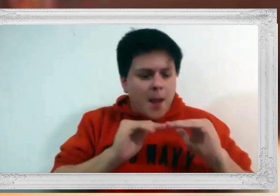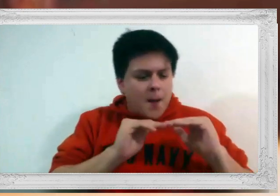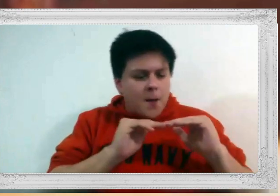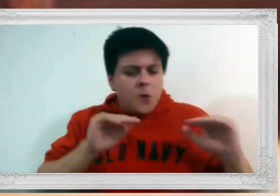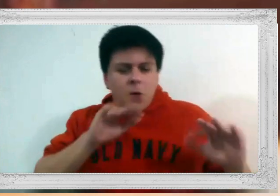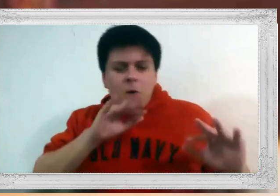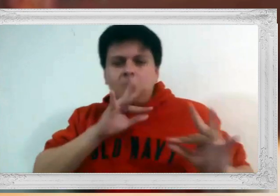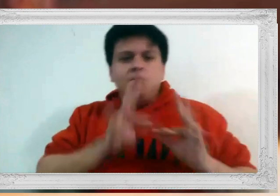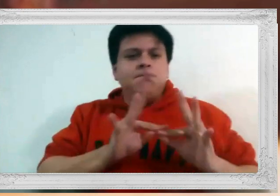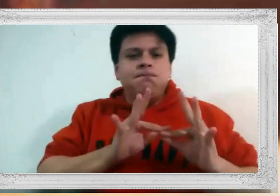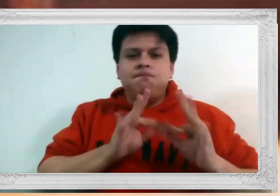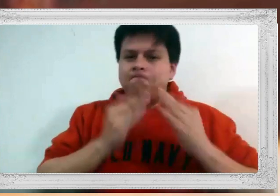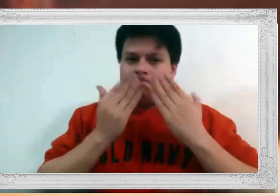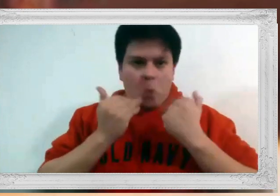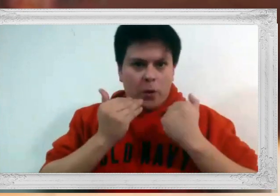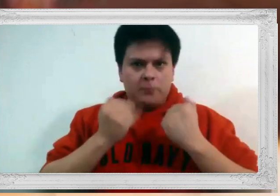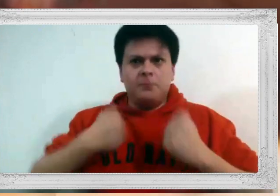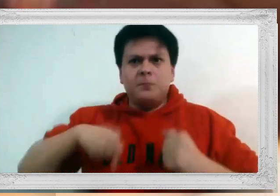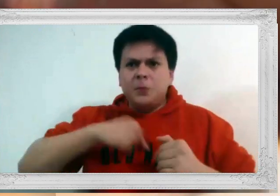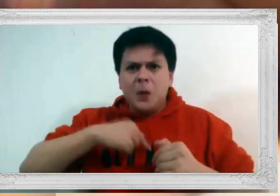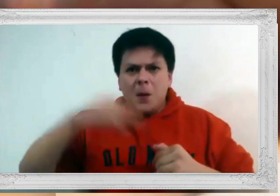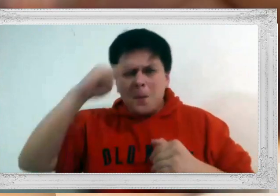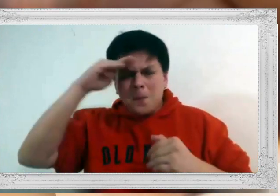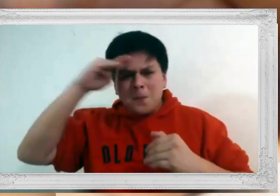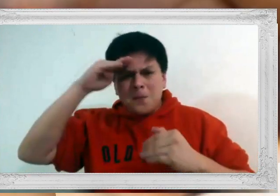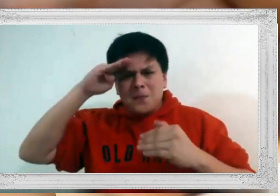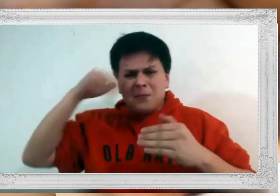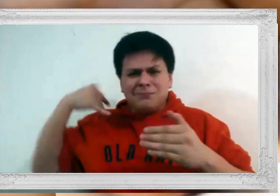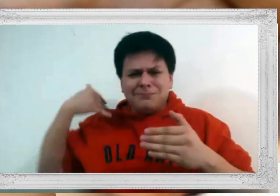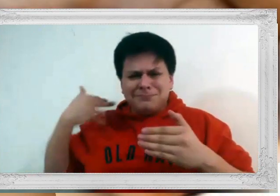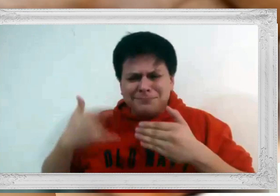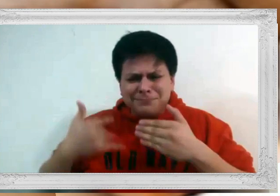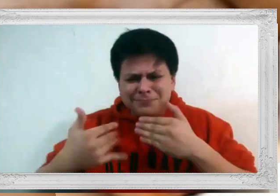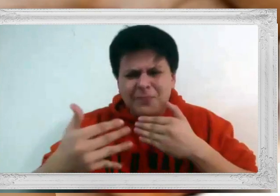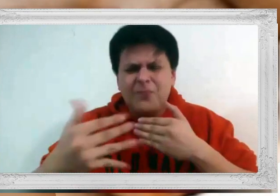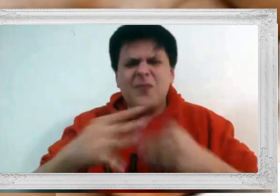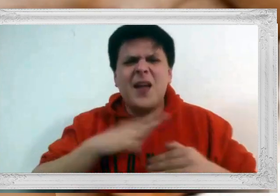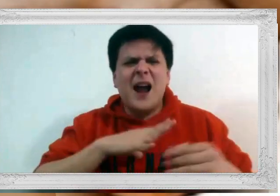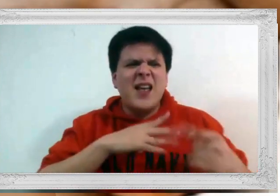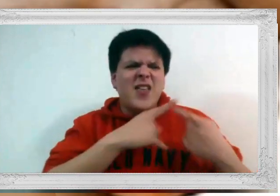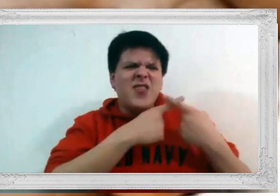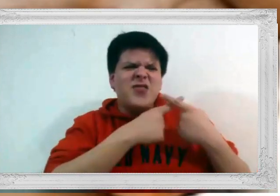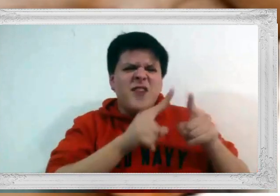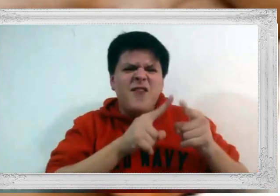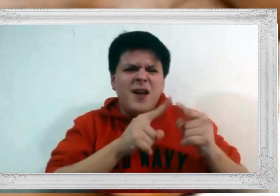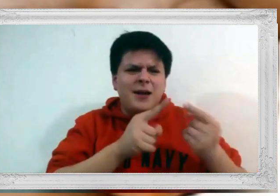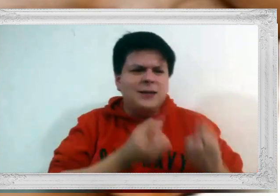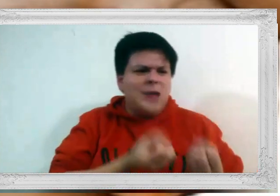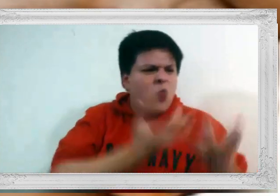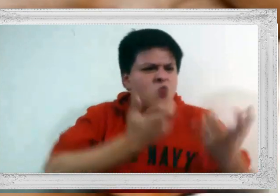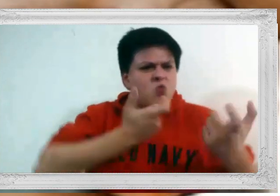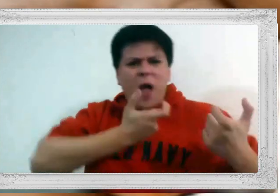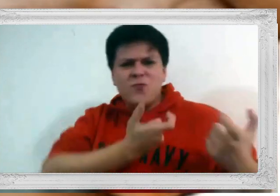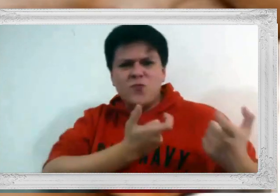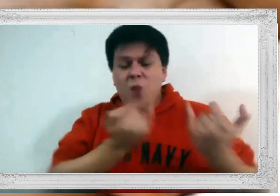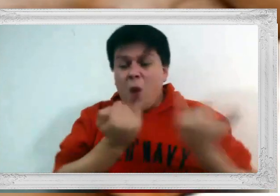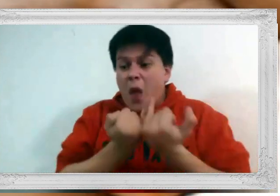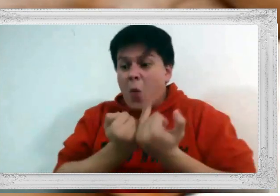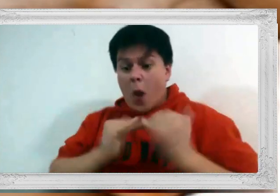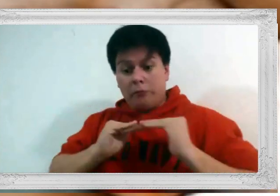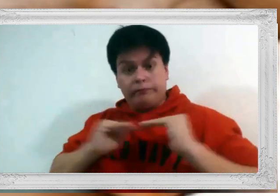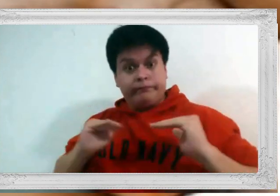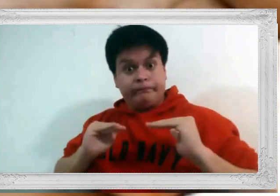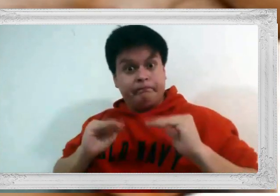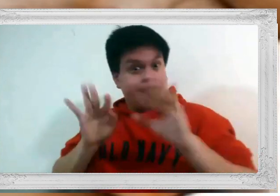Pensemos a lo largo de estos días en la diferencia que hay entre cantidad y plenitud. No es cosa de